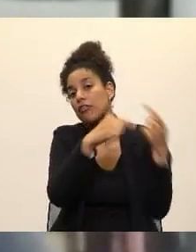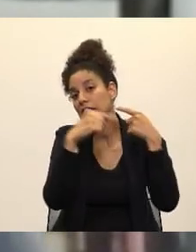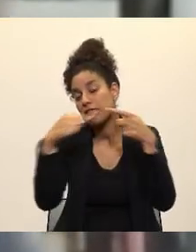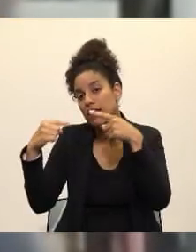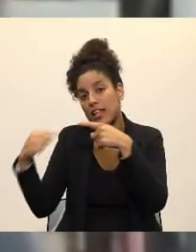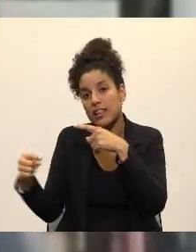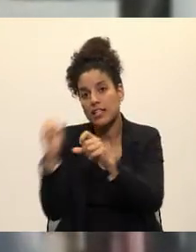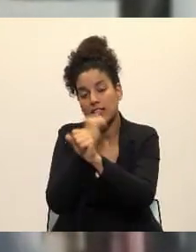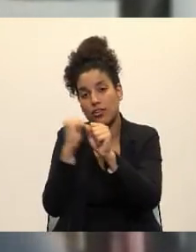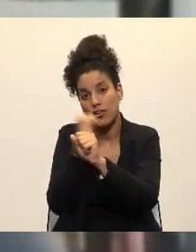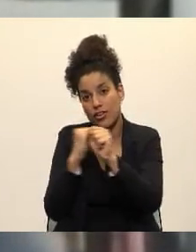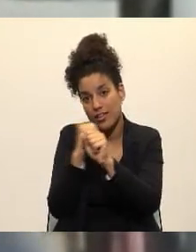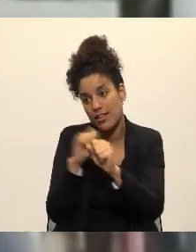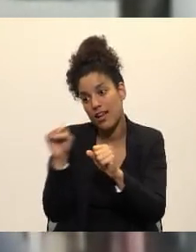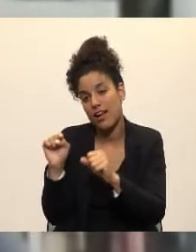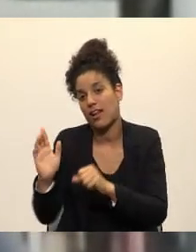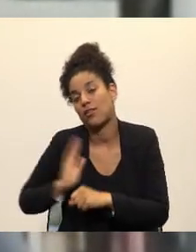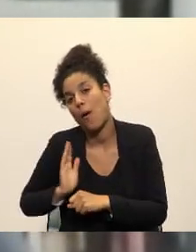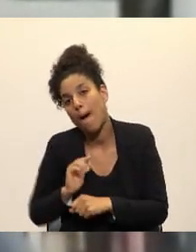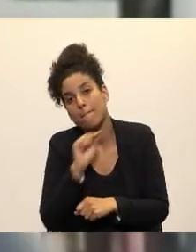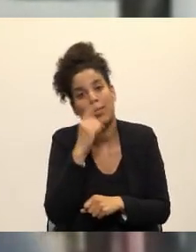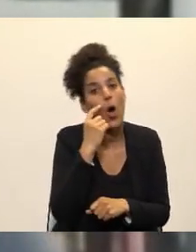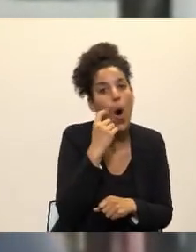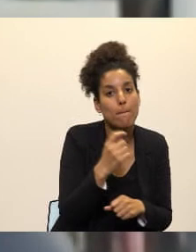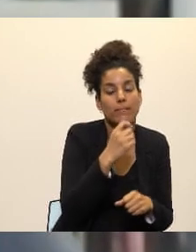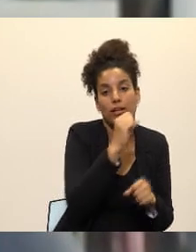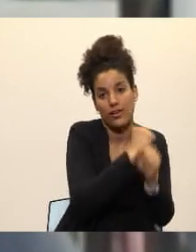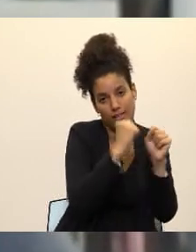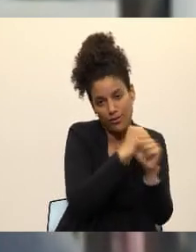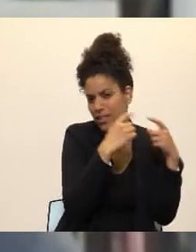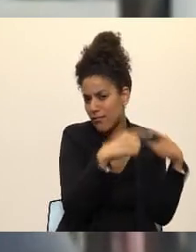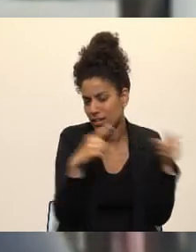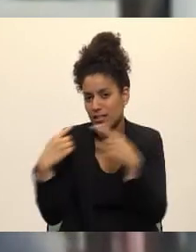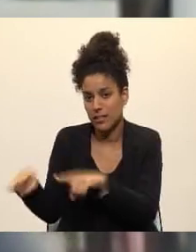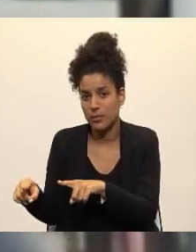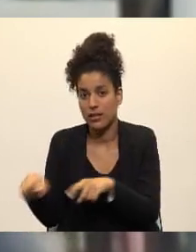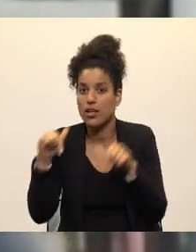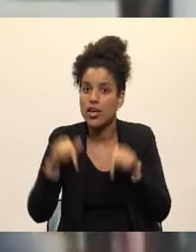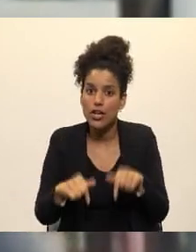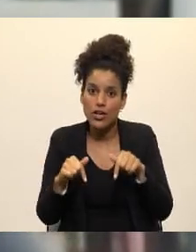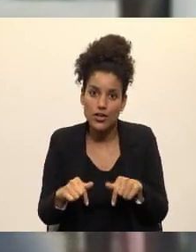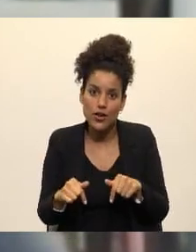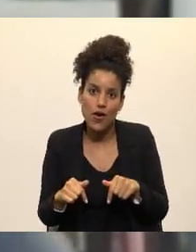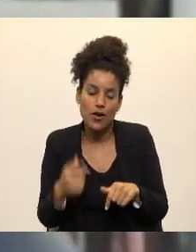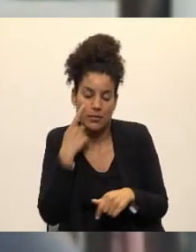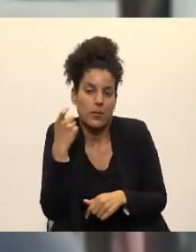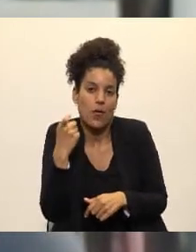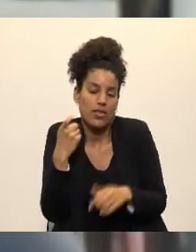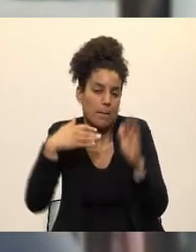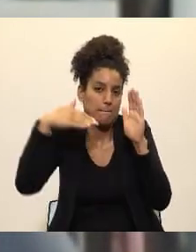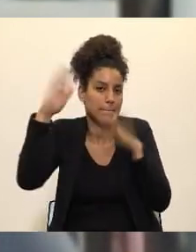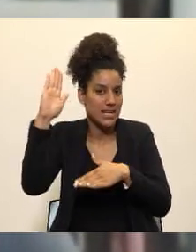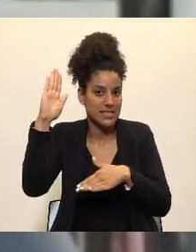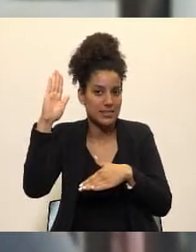tecnología hacían las mujeres y hacían los hombres. Ahora, hoy esto se ha puesto más en evidencia. Entonces,